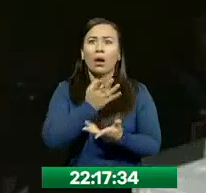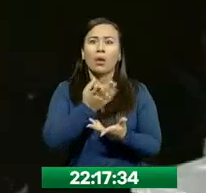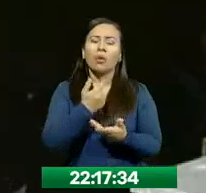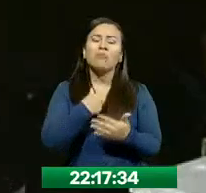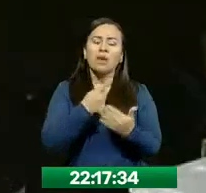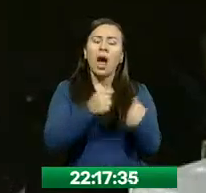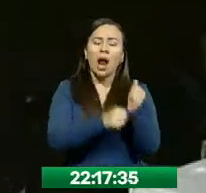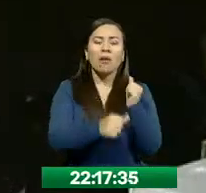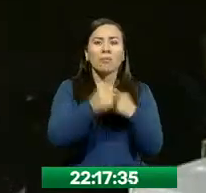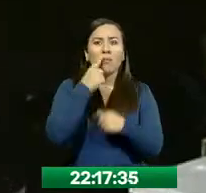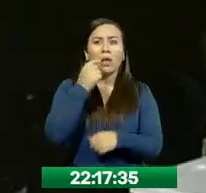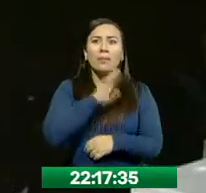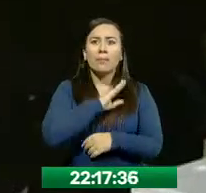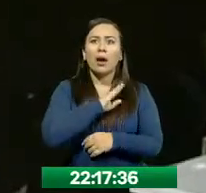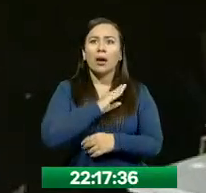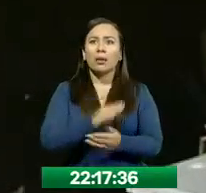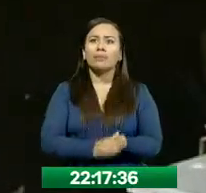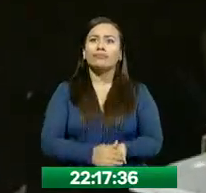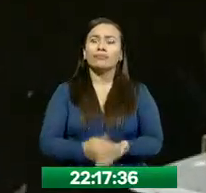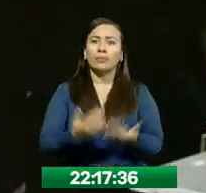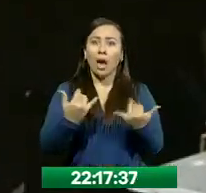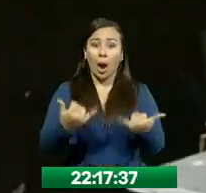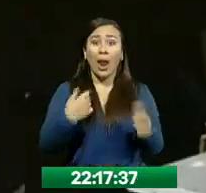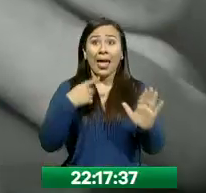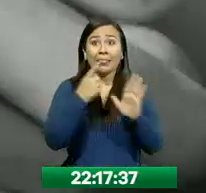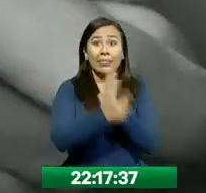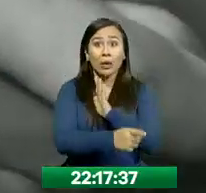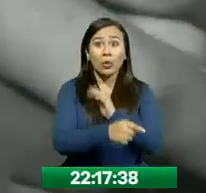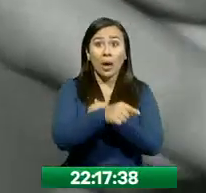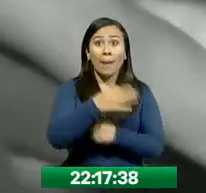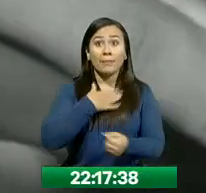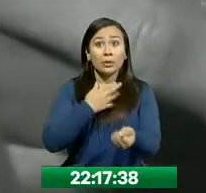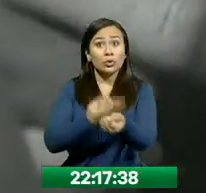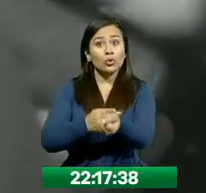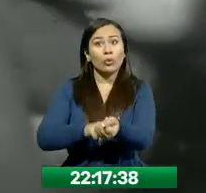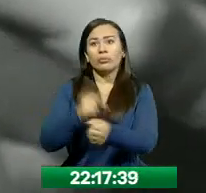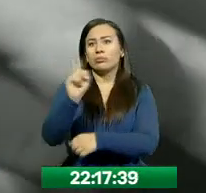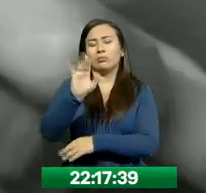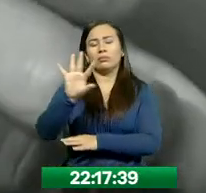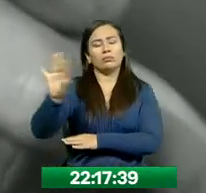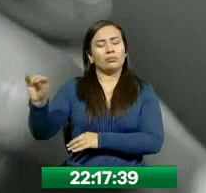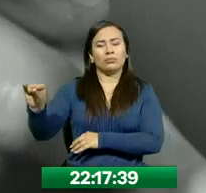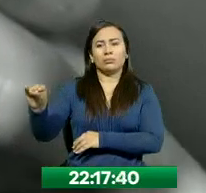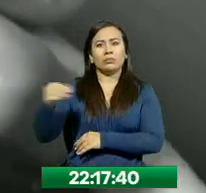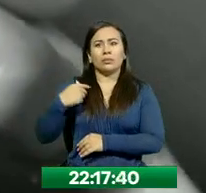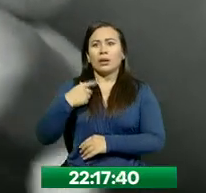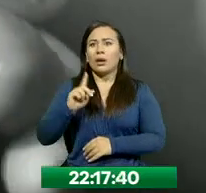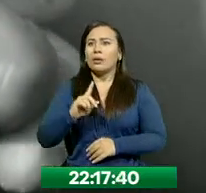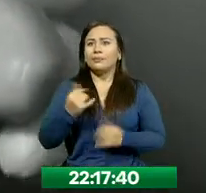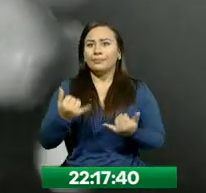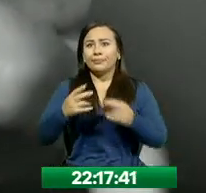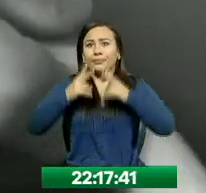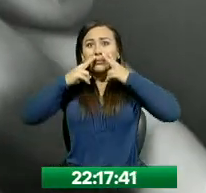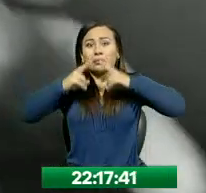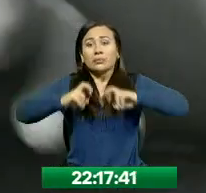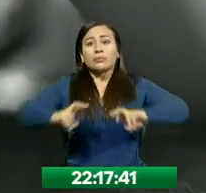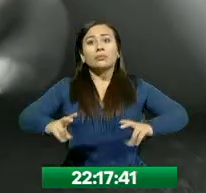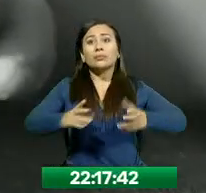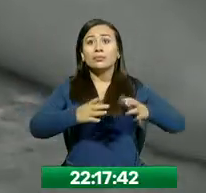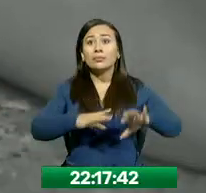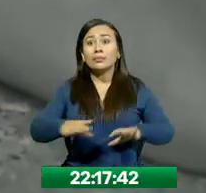agredir. Nosotros la familia nos vamos a denunciar a mi sobrino. Con ese argumento señalaron que procurarán iniciar todas las